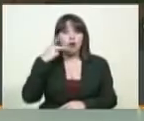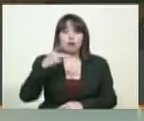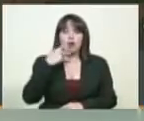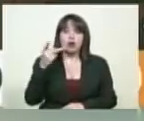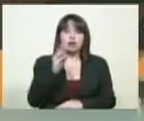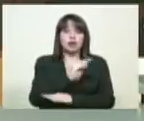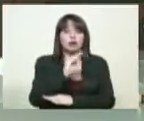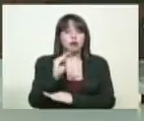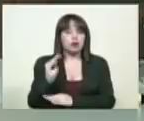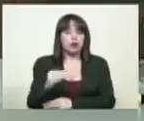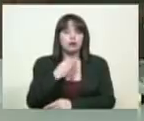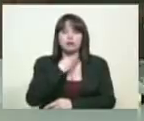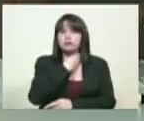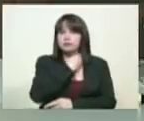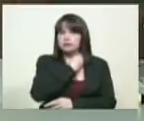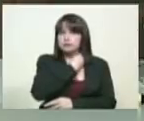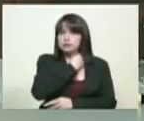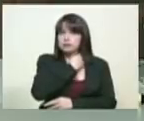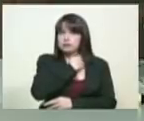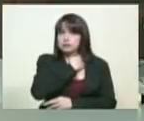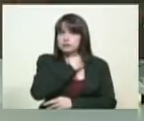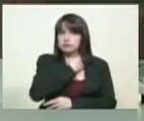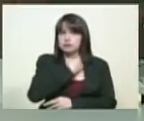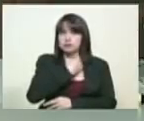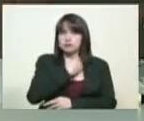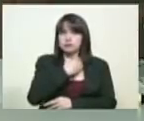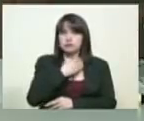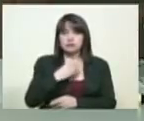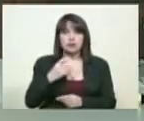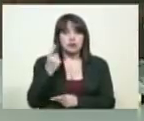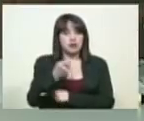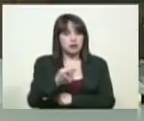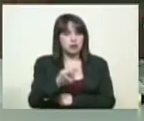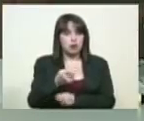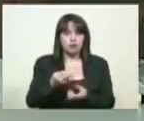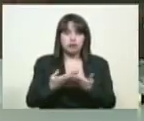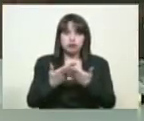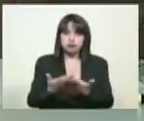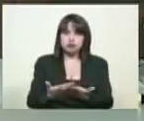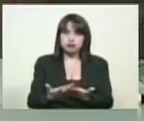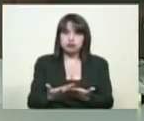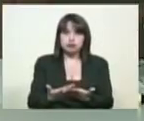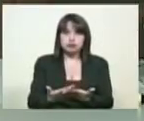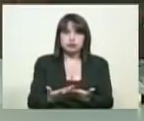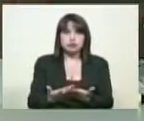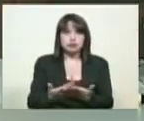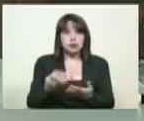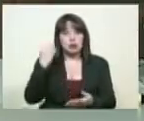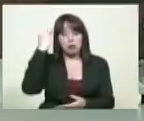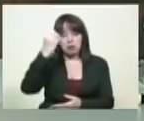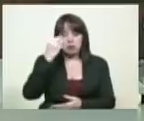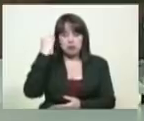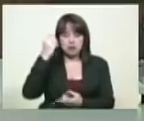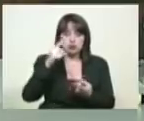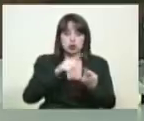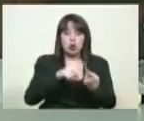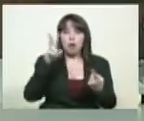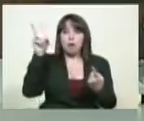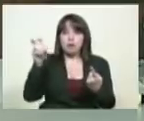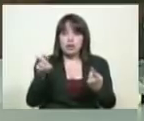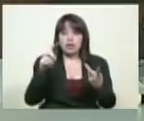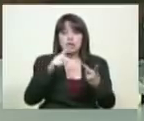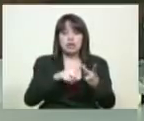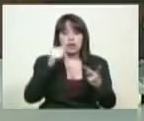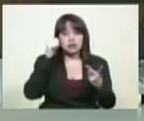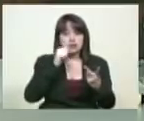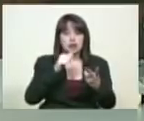política debemos garantizar yo me imagino las jornadas viernes sábado domingo